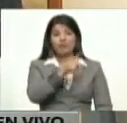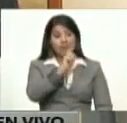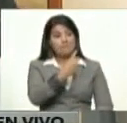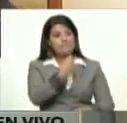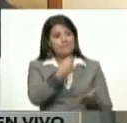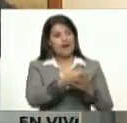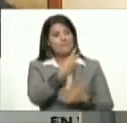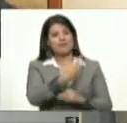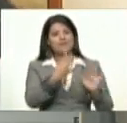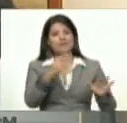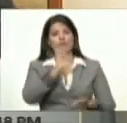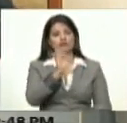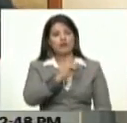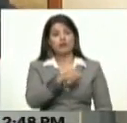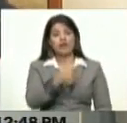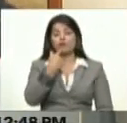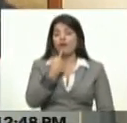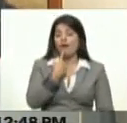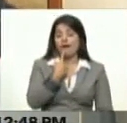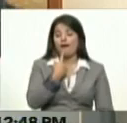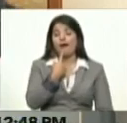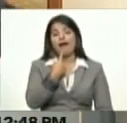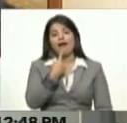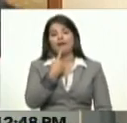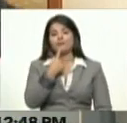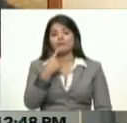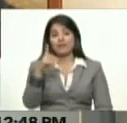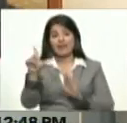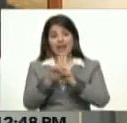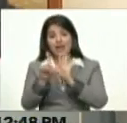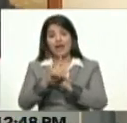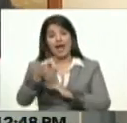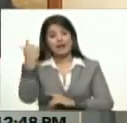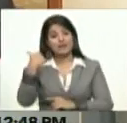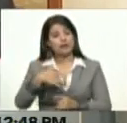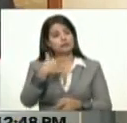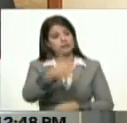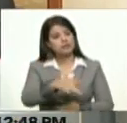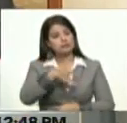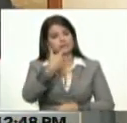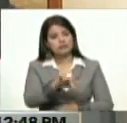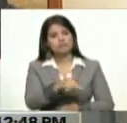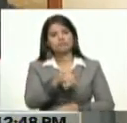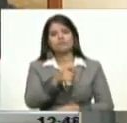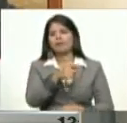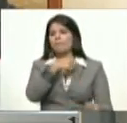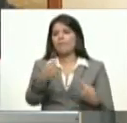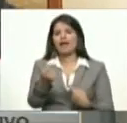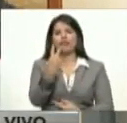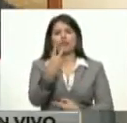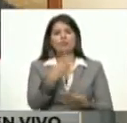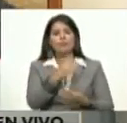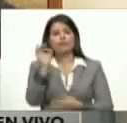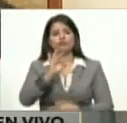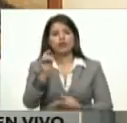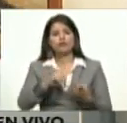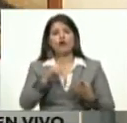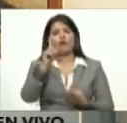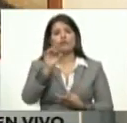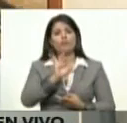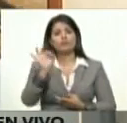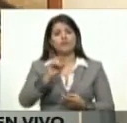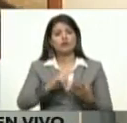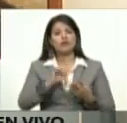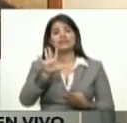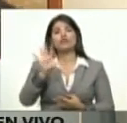con este tipo de conciliaciones que la ley hasta el día de ayer permitía, bueno, un 2%, un 1%, un